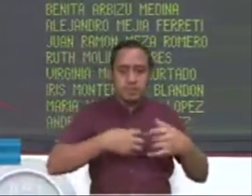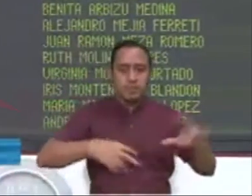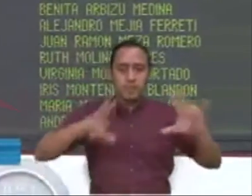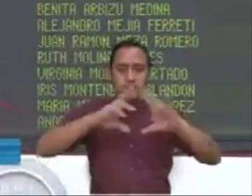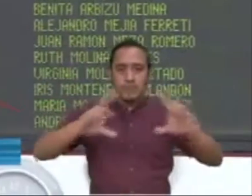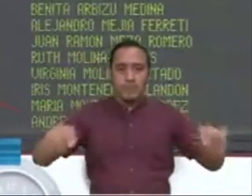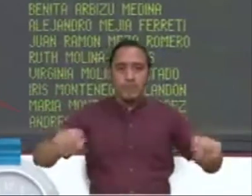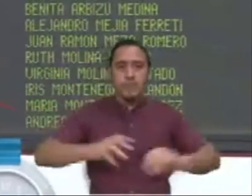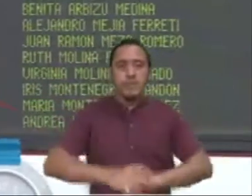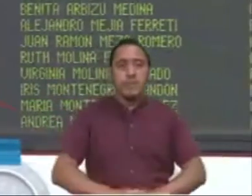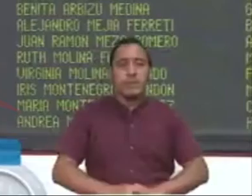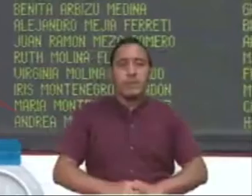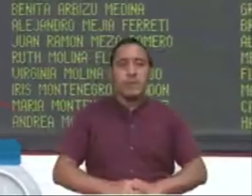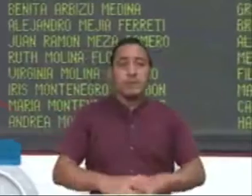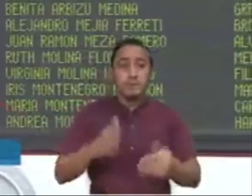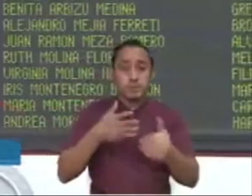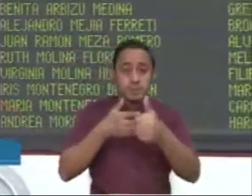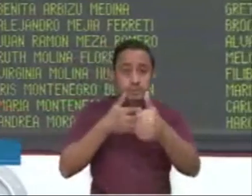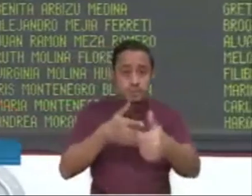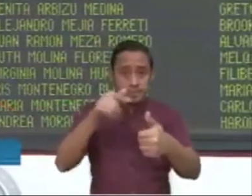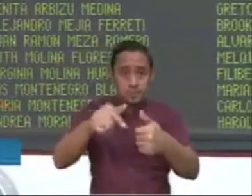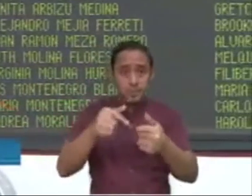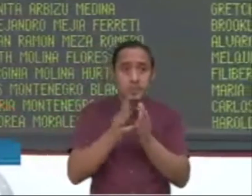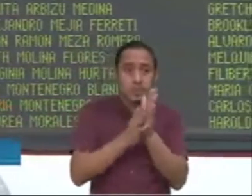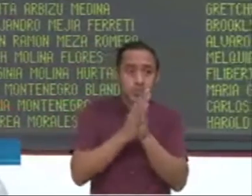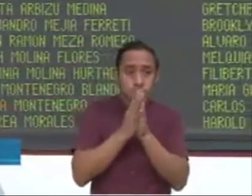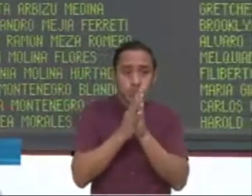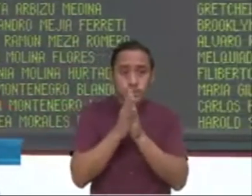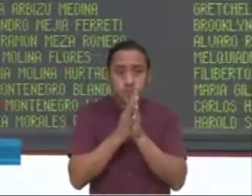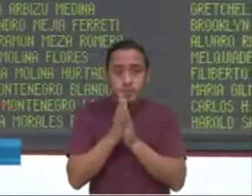país. Guiados por ese interés